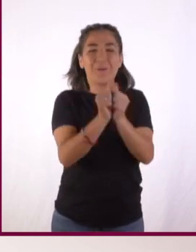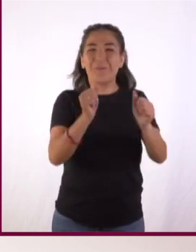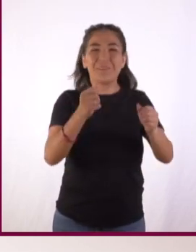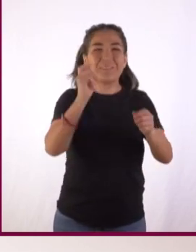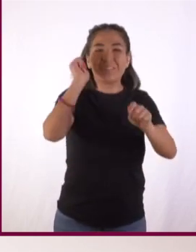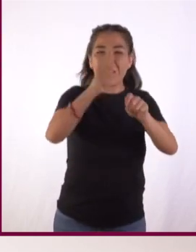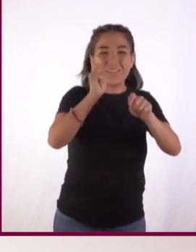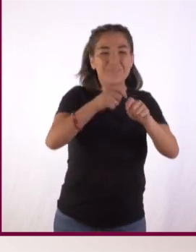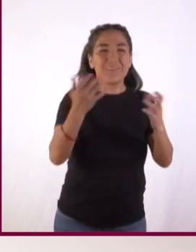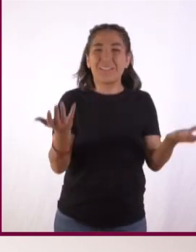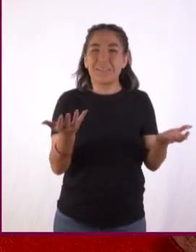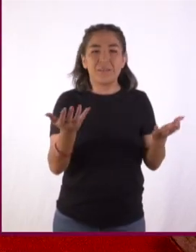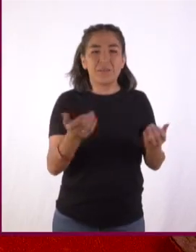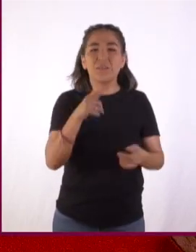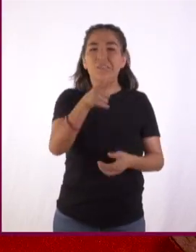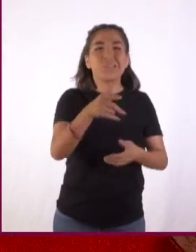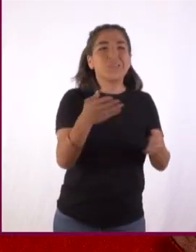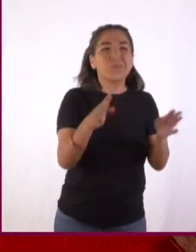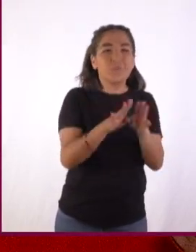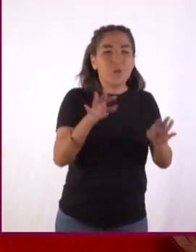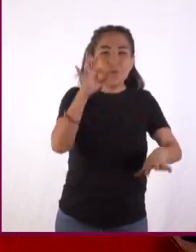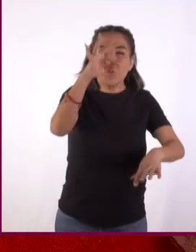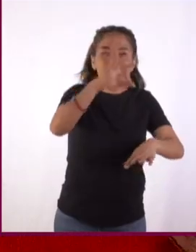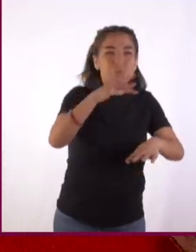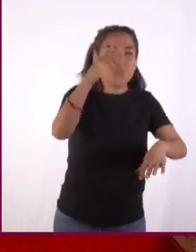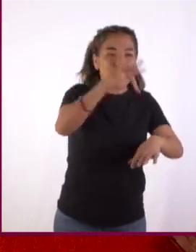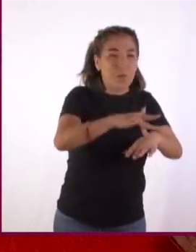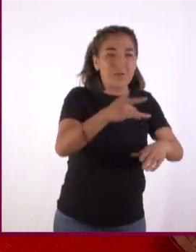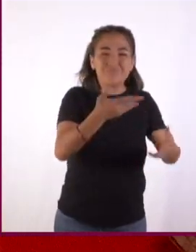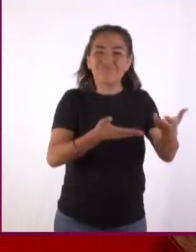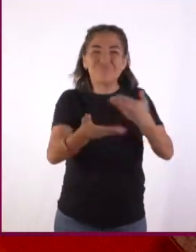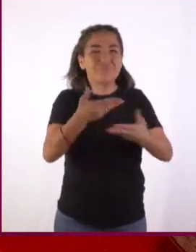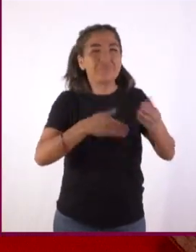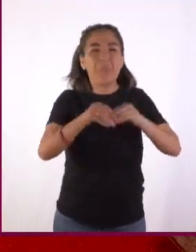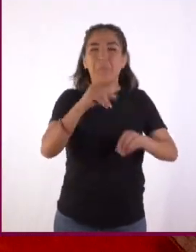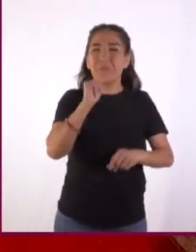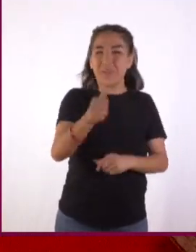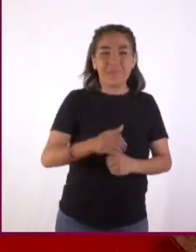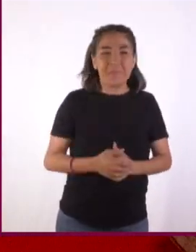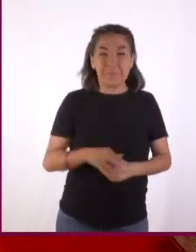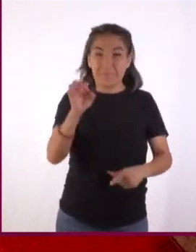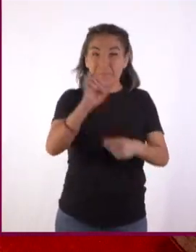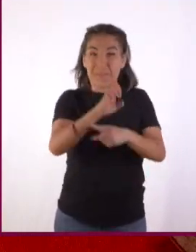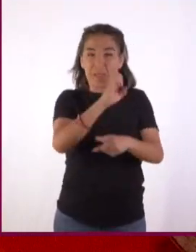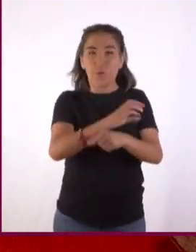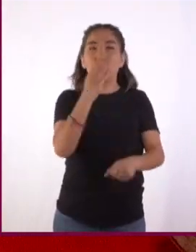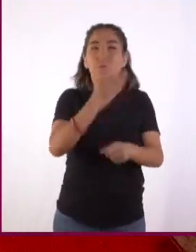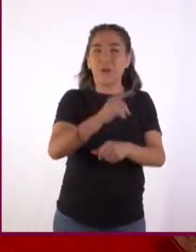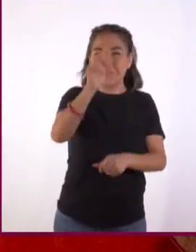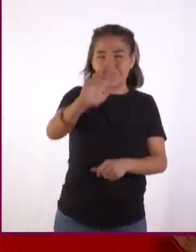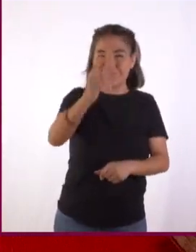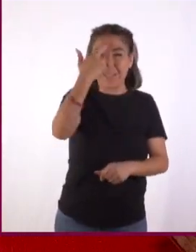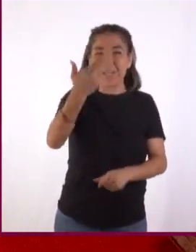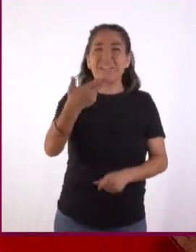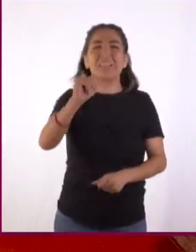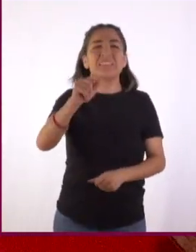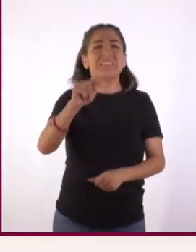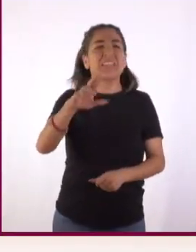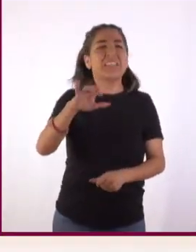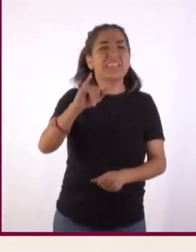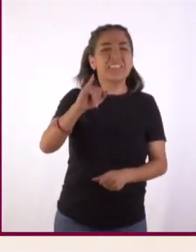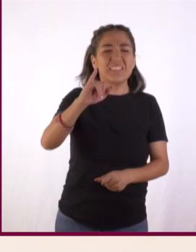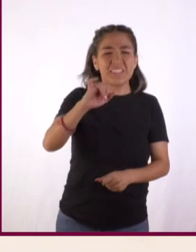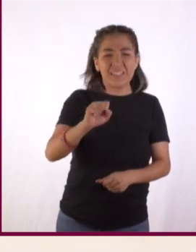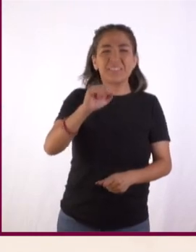ninguna relación con las tachuelas. No interactúan cuando toco uno con el otro. Entonces recordemos que la